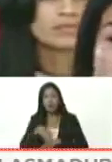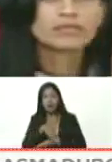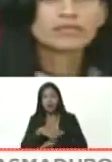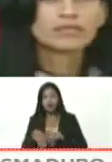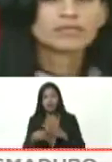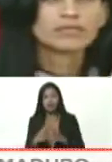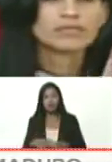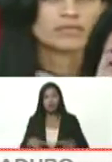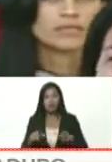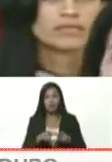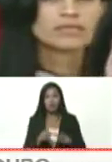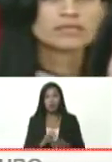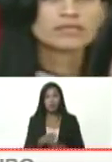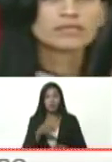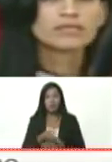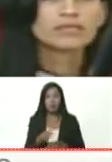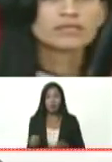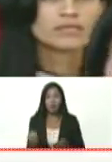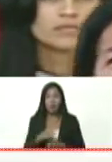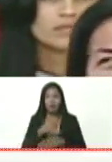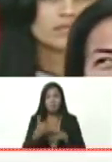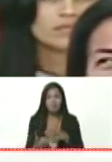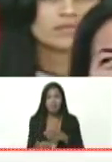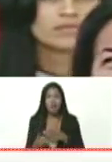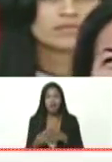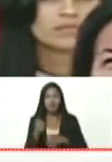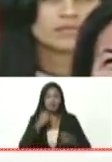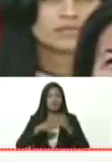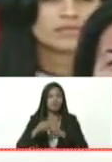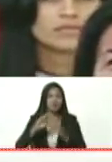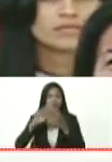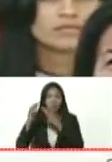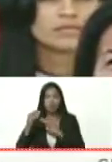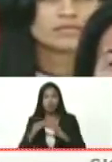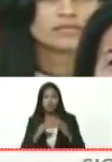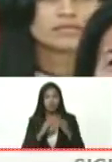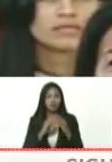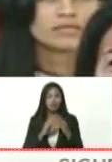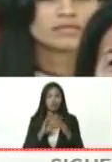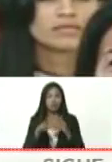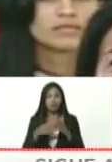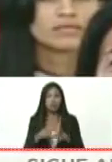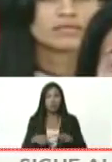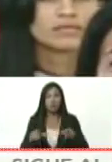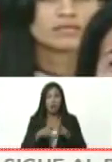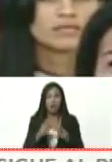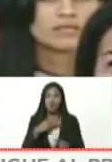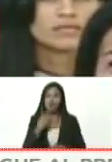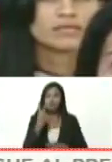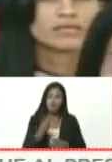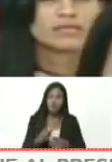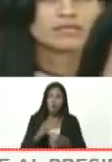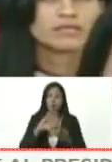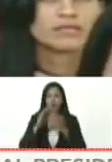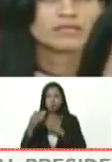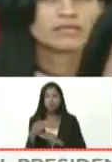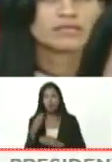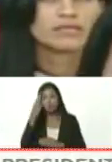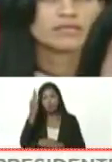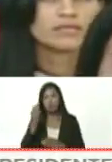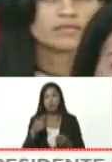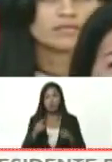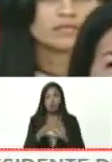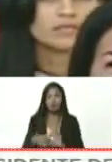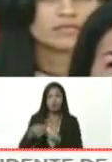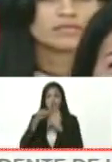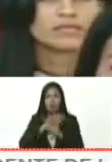volviéramos al plan de la ofensiva comunal, renovando y actualizando esas vocerías de los consejos comunales a través de la unificación de